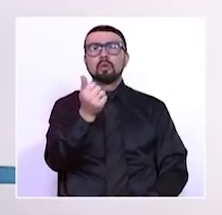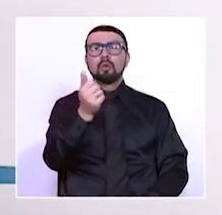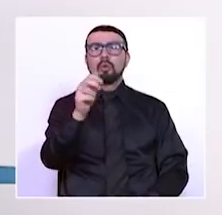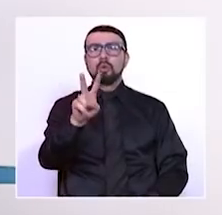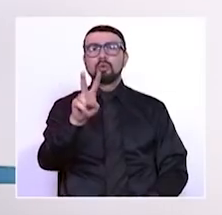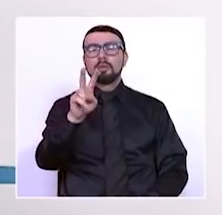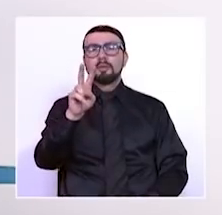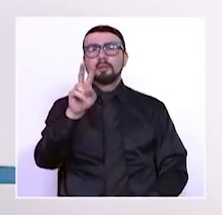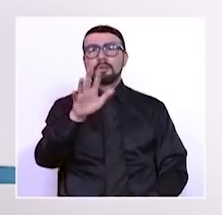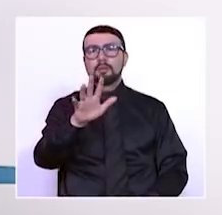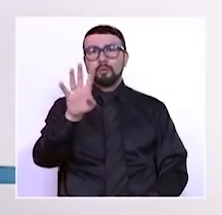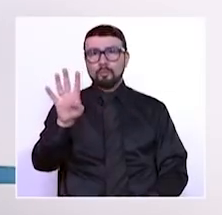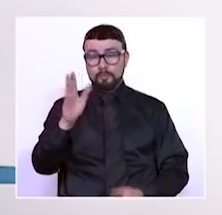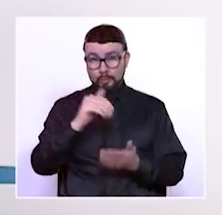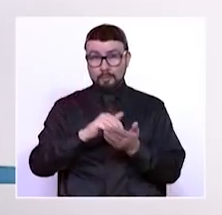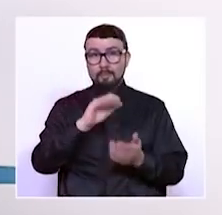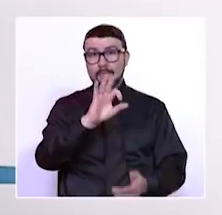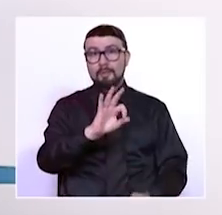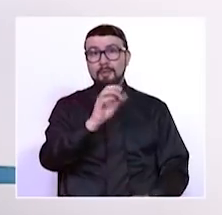310-500-1254.